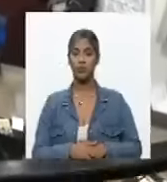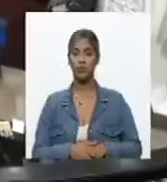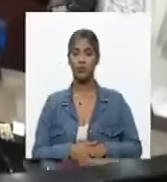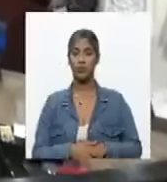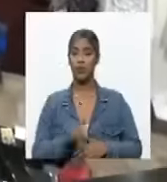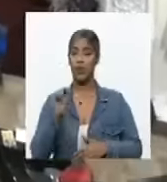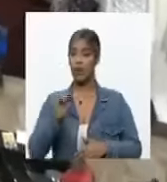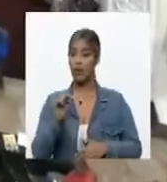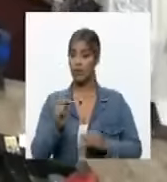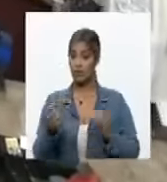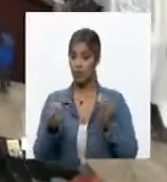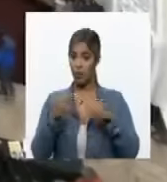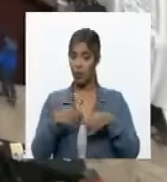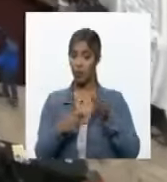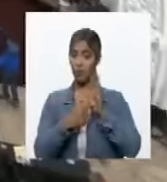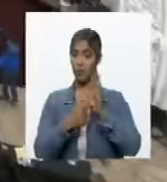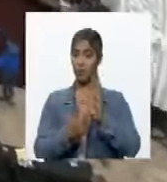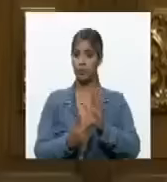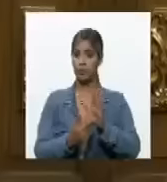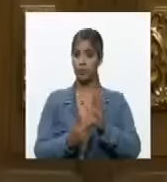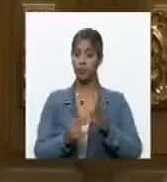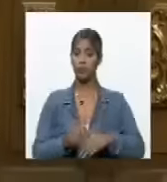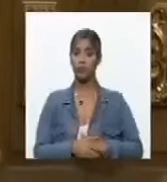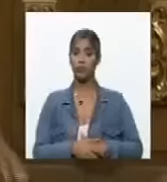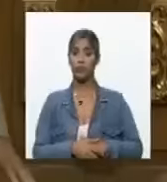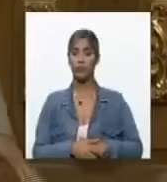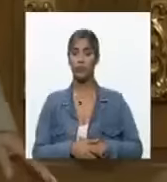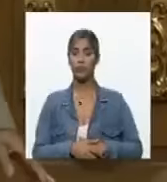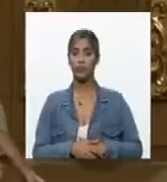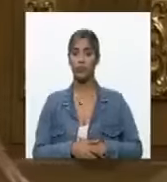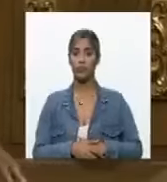Este acuerdo que vamos a presentar